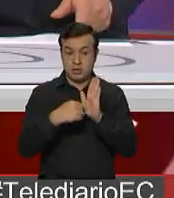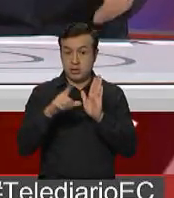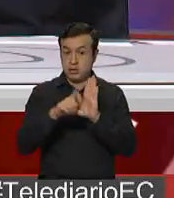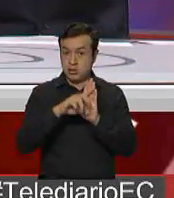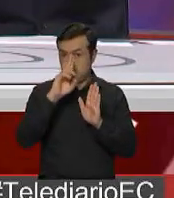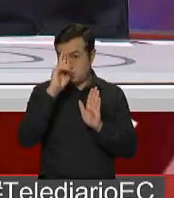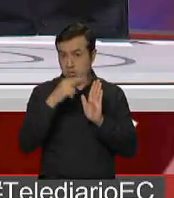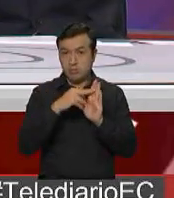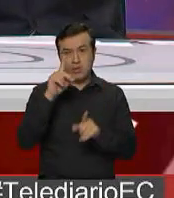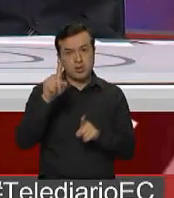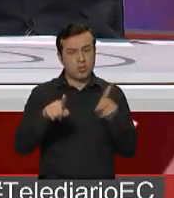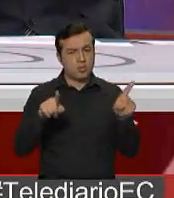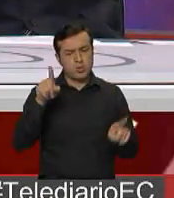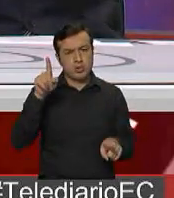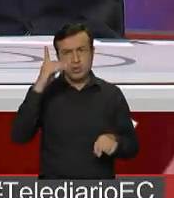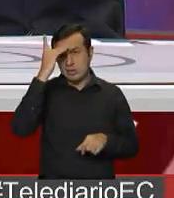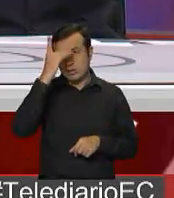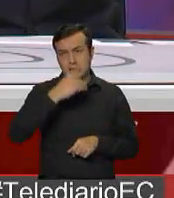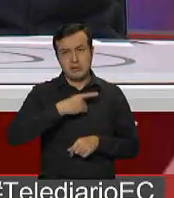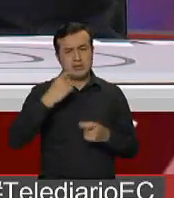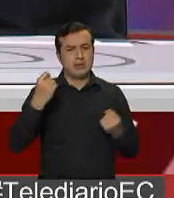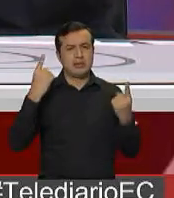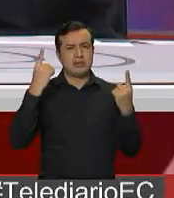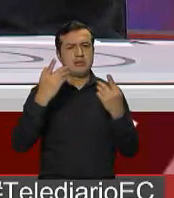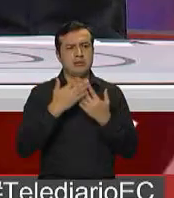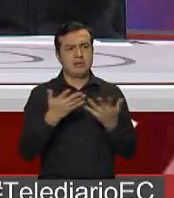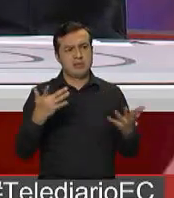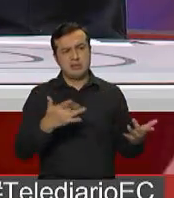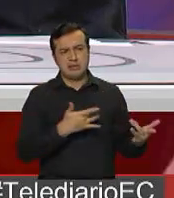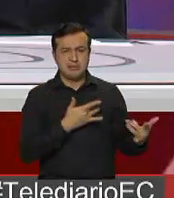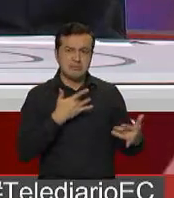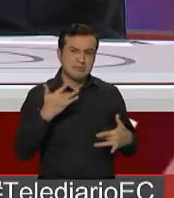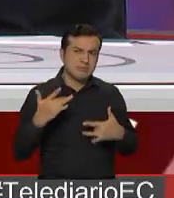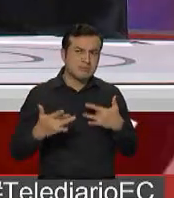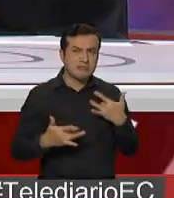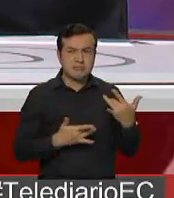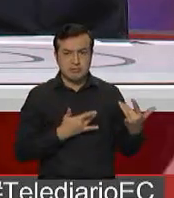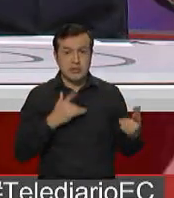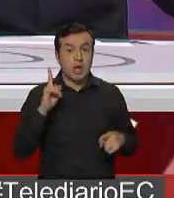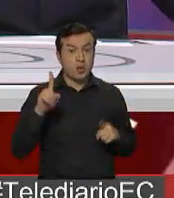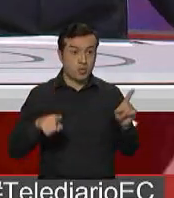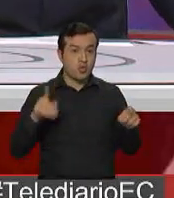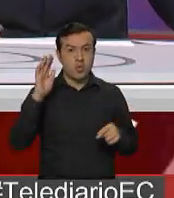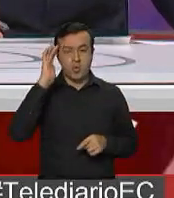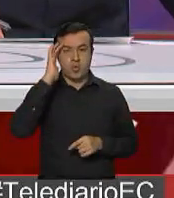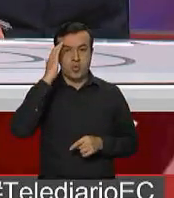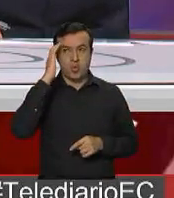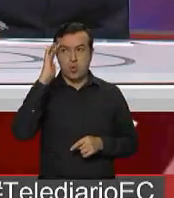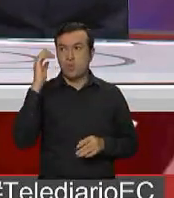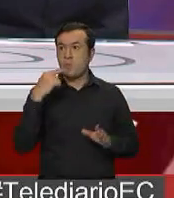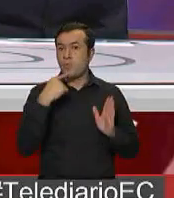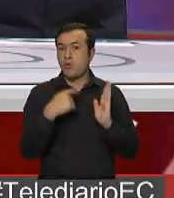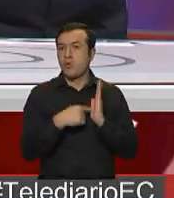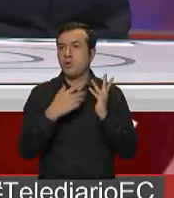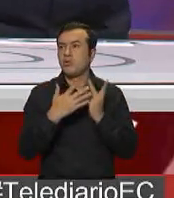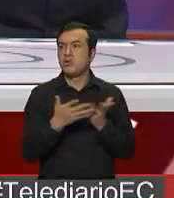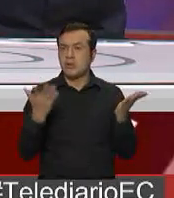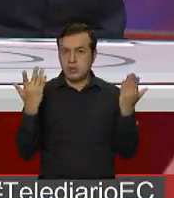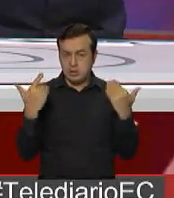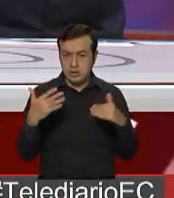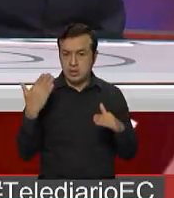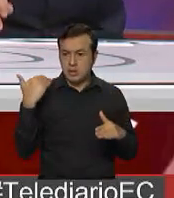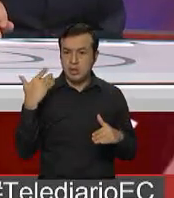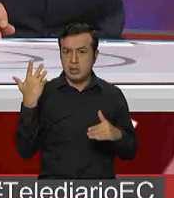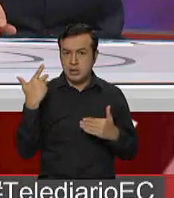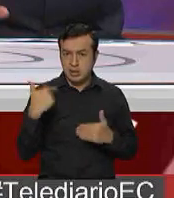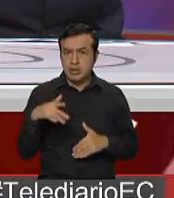hay decisiones que sí llaman un poco la atención y que generan cierta preocupación en varios sectores sociales. Por ejemplo, lo que ha sucedido en las